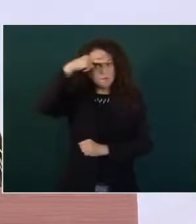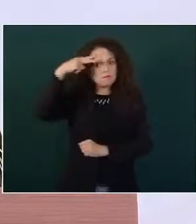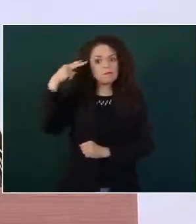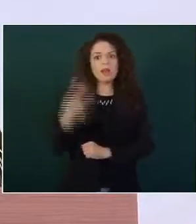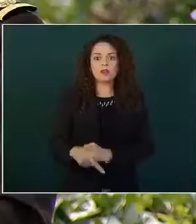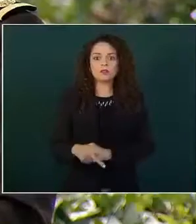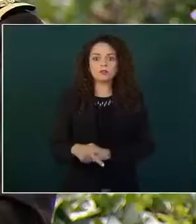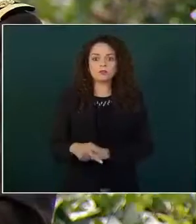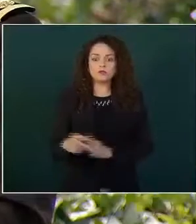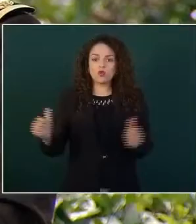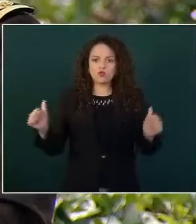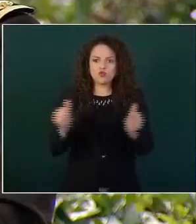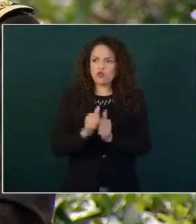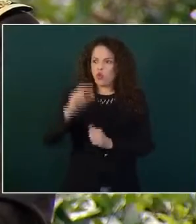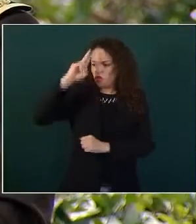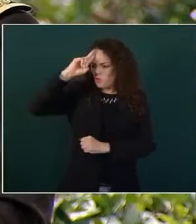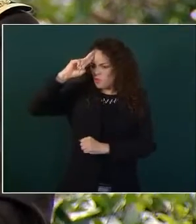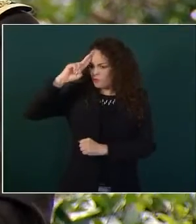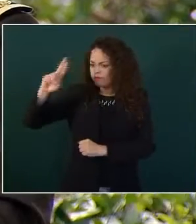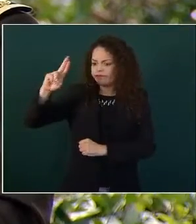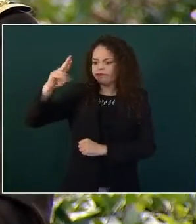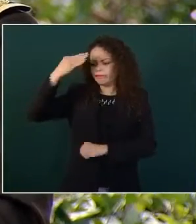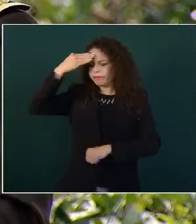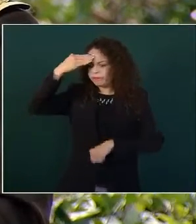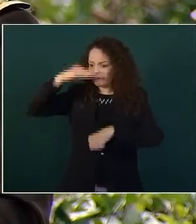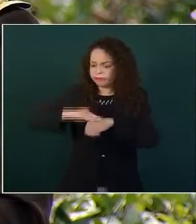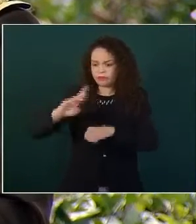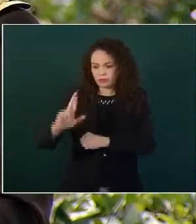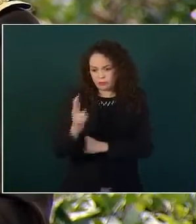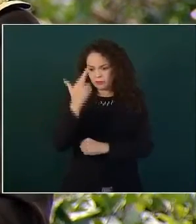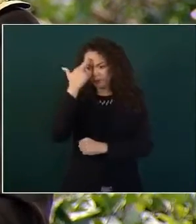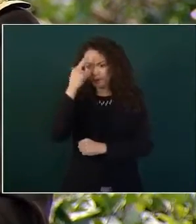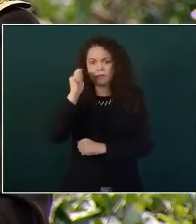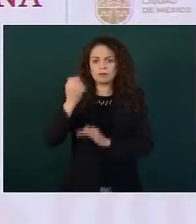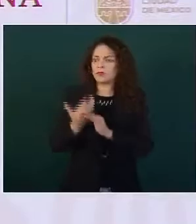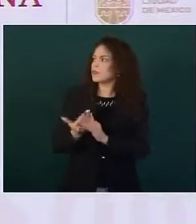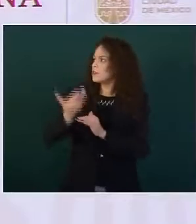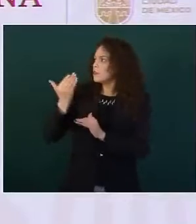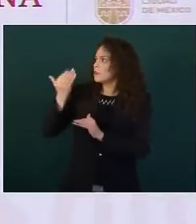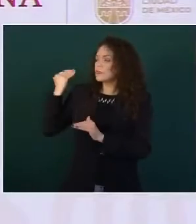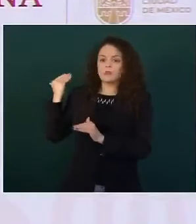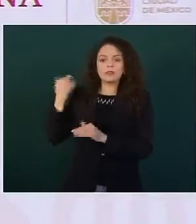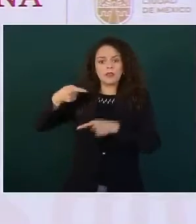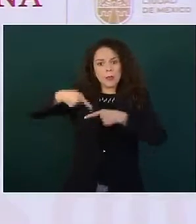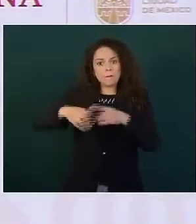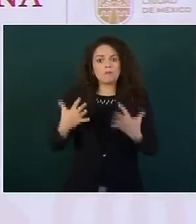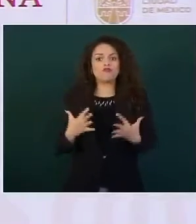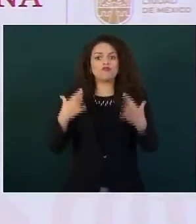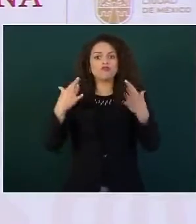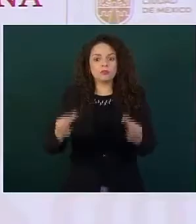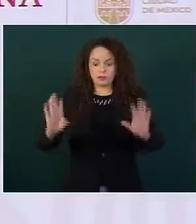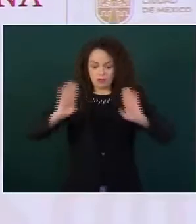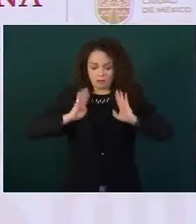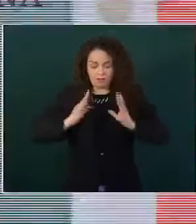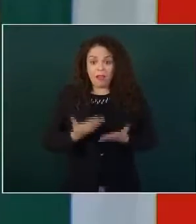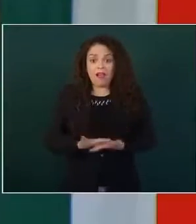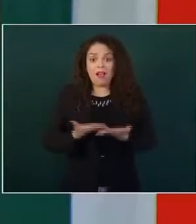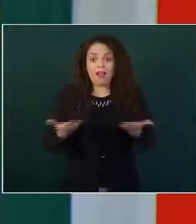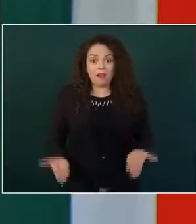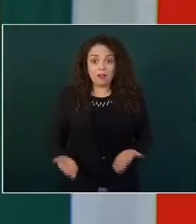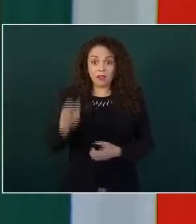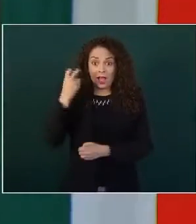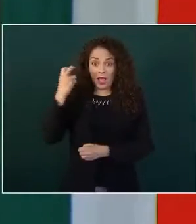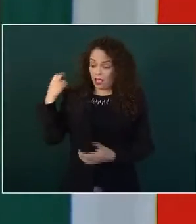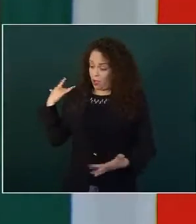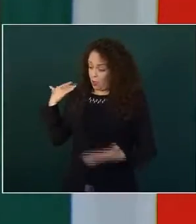Honremos la memoria de que nos antecedieron en la construcción del Ejército de hoy. Su legado de honor y